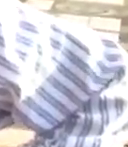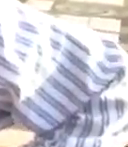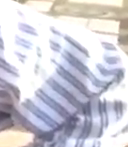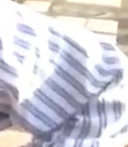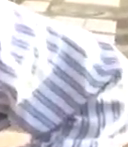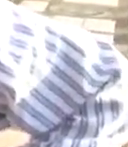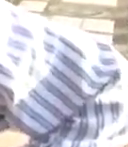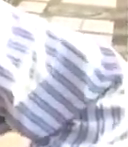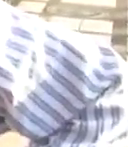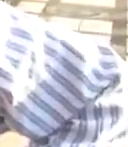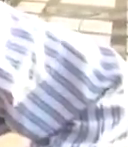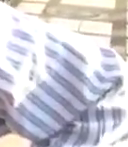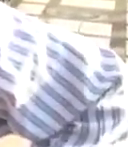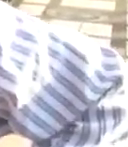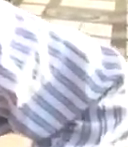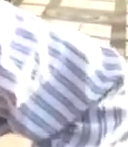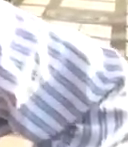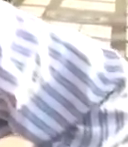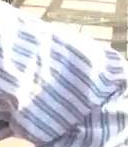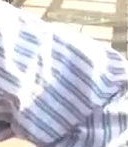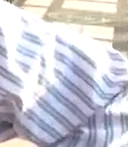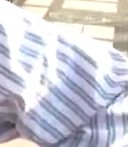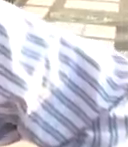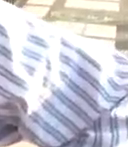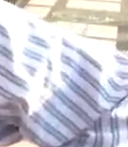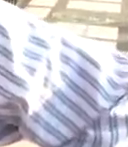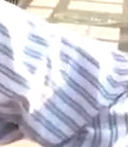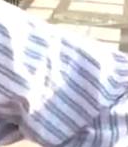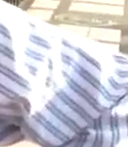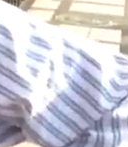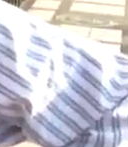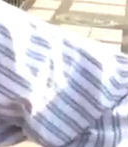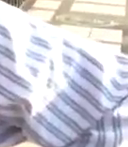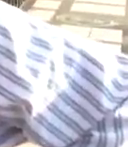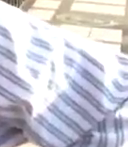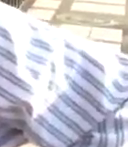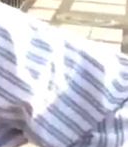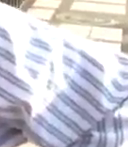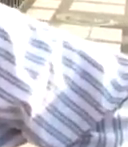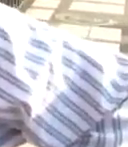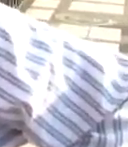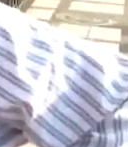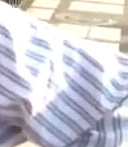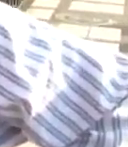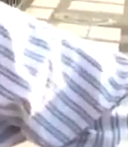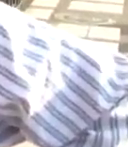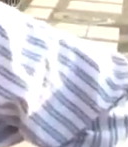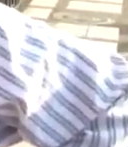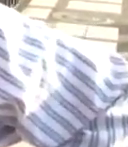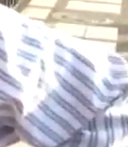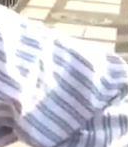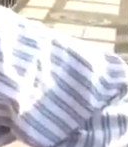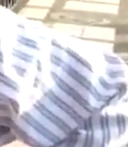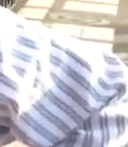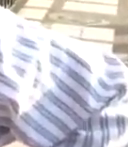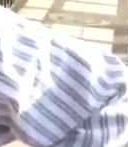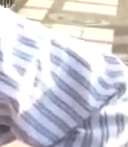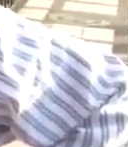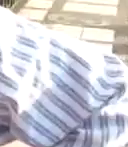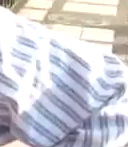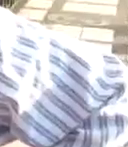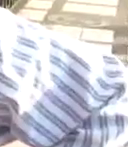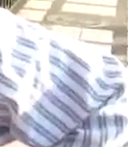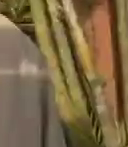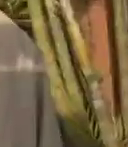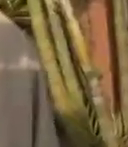de de dialogar y entonces eso trae como consecuencia esto que